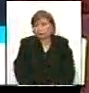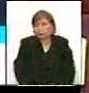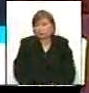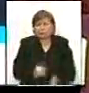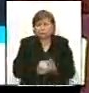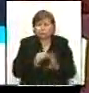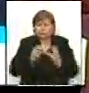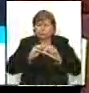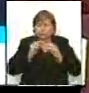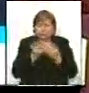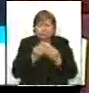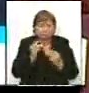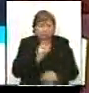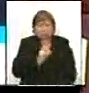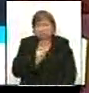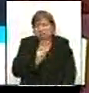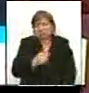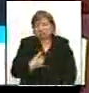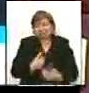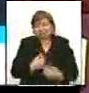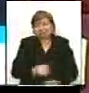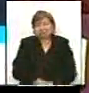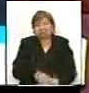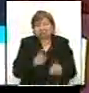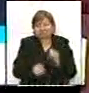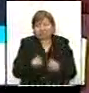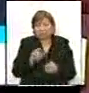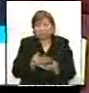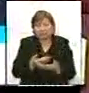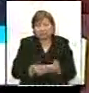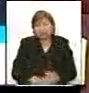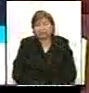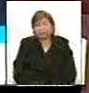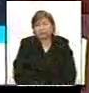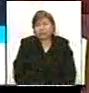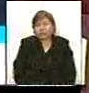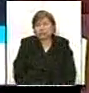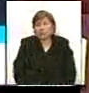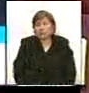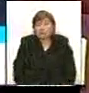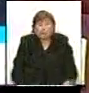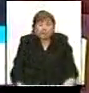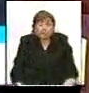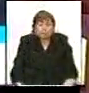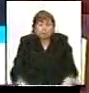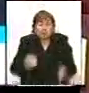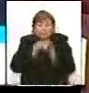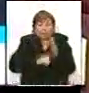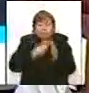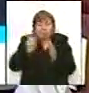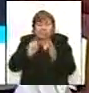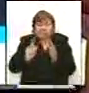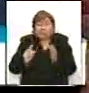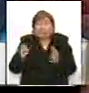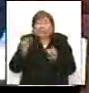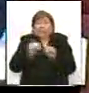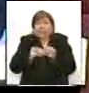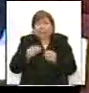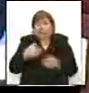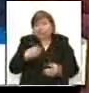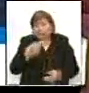partidos nacionales no tienen en algunos casos, y eso no veo cómo reste sino suma. Me pide el colega Neira